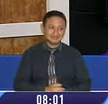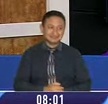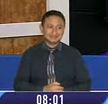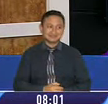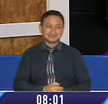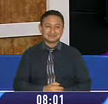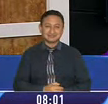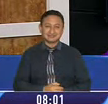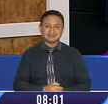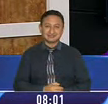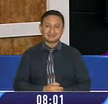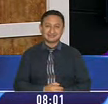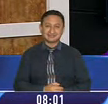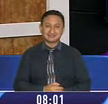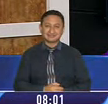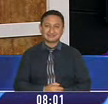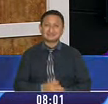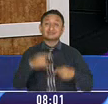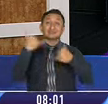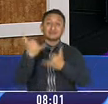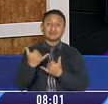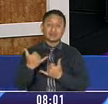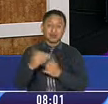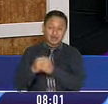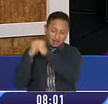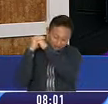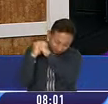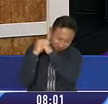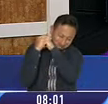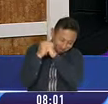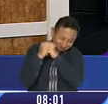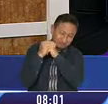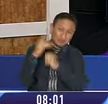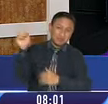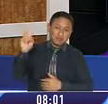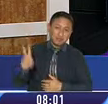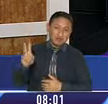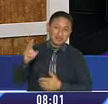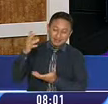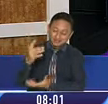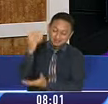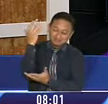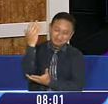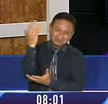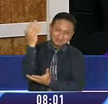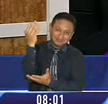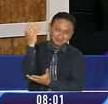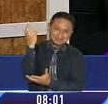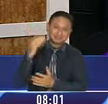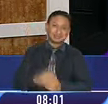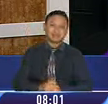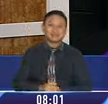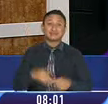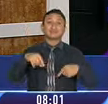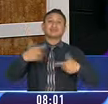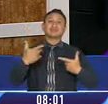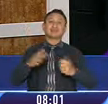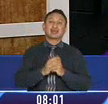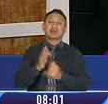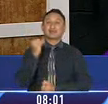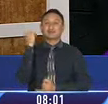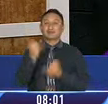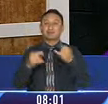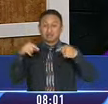del milagro, la vela. Estoy haciendo procesión de viernes para la velita. Ya viene el fin de semana, aquí